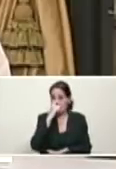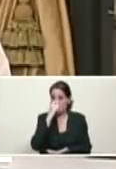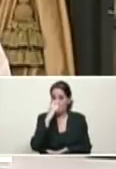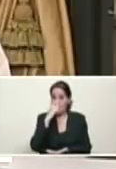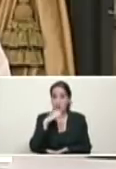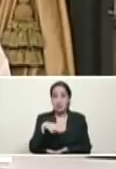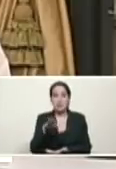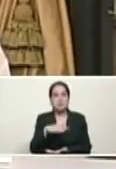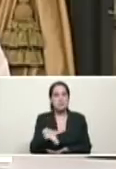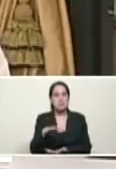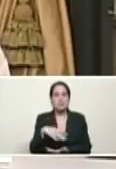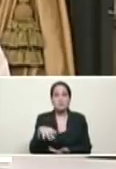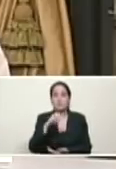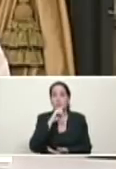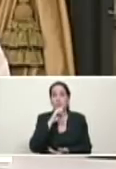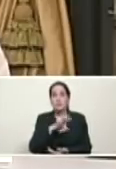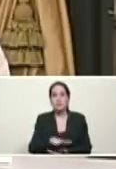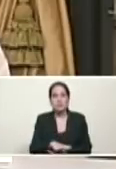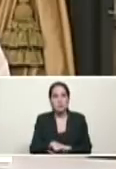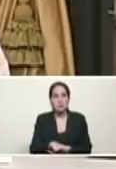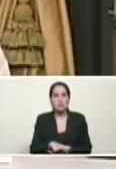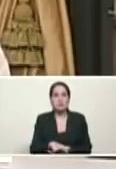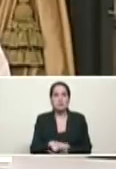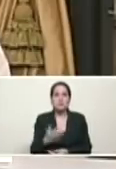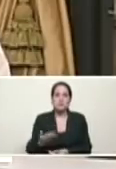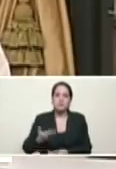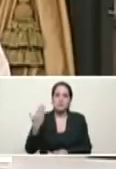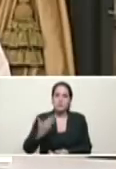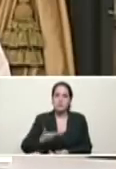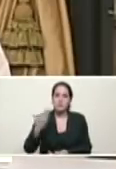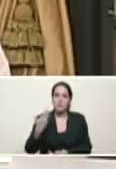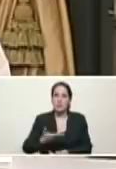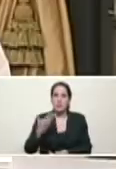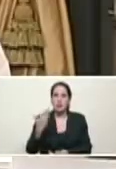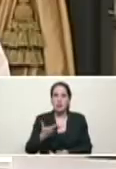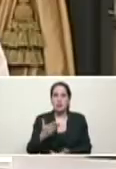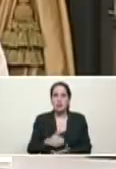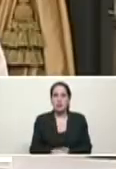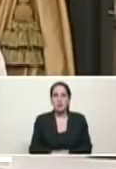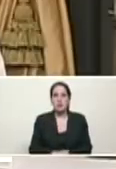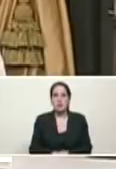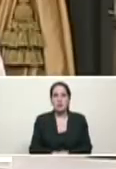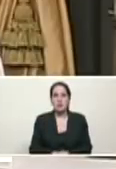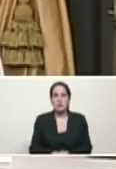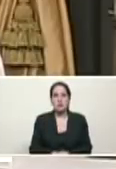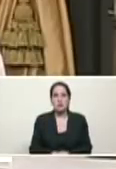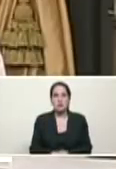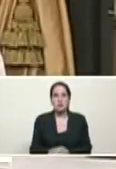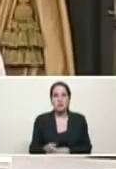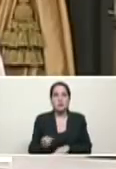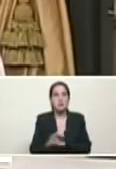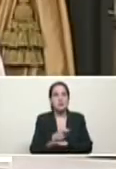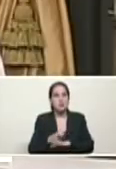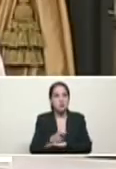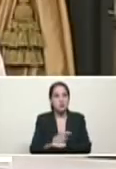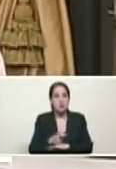Morros, lugar histórico de grandes acontecimientos. Allá está nuestro querido gobernador, joven líder